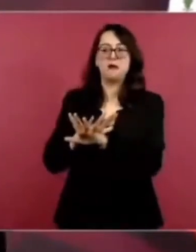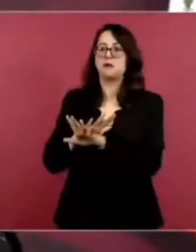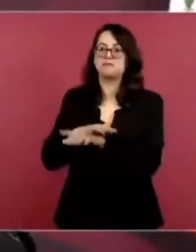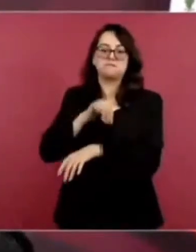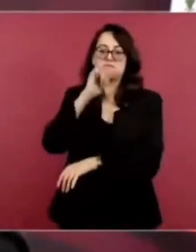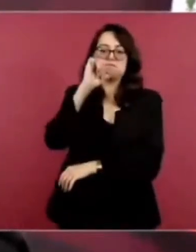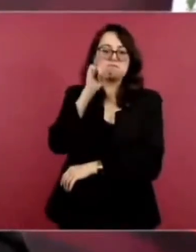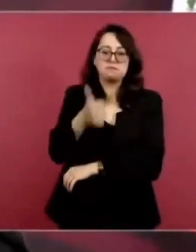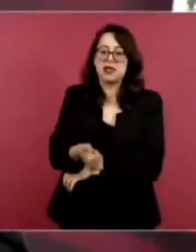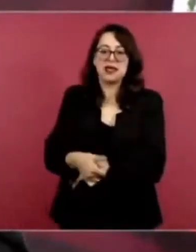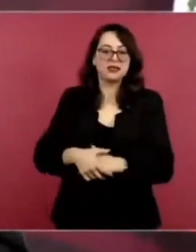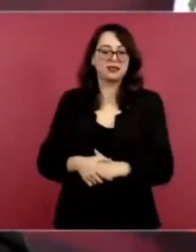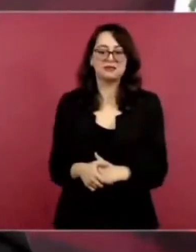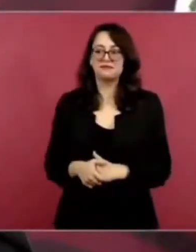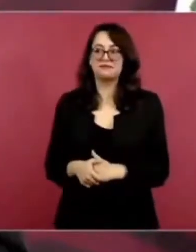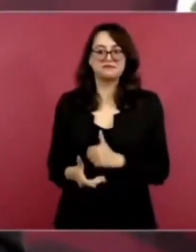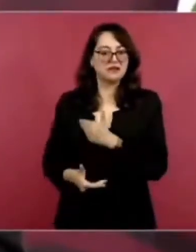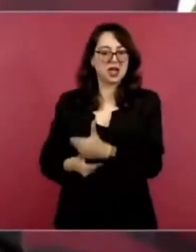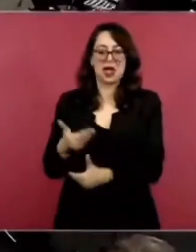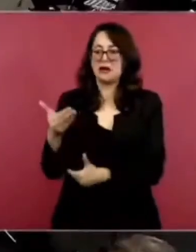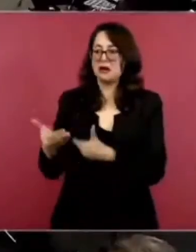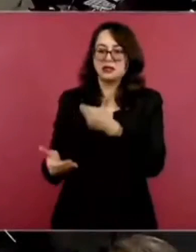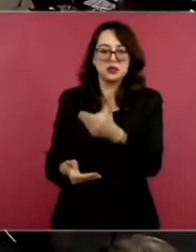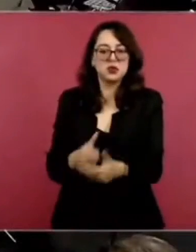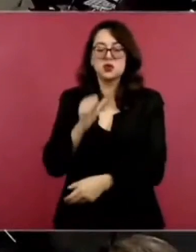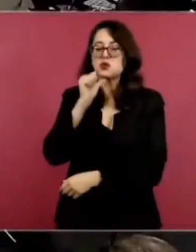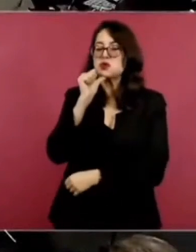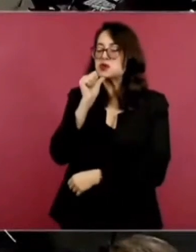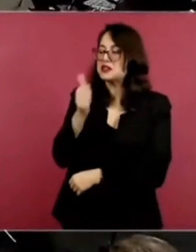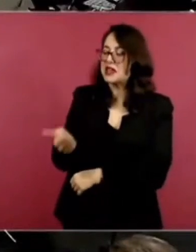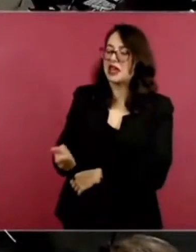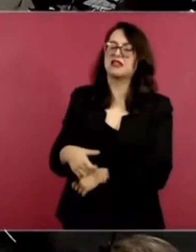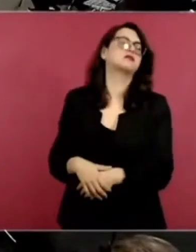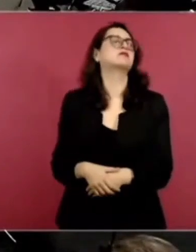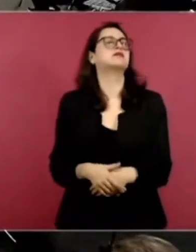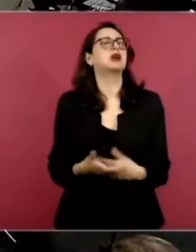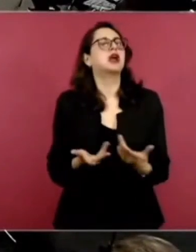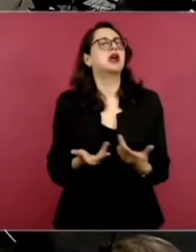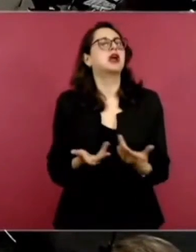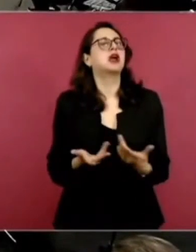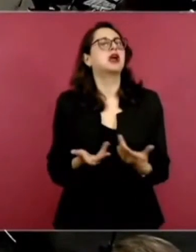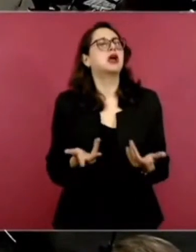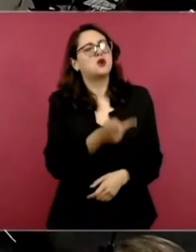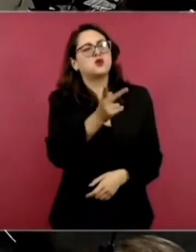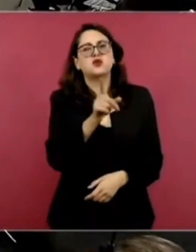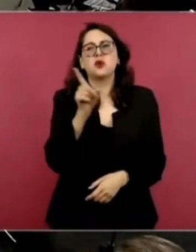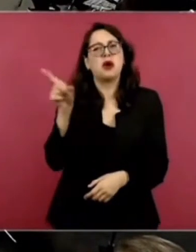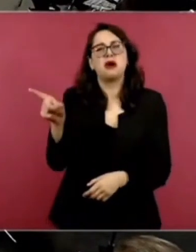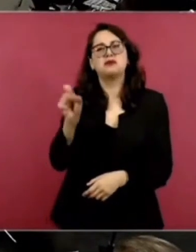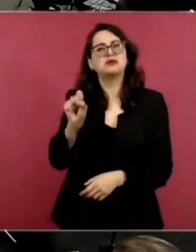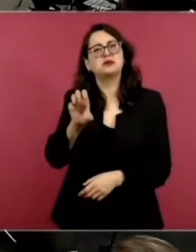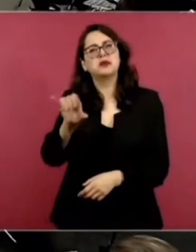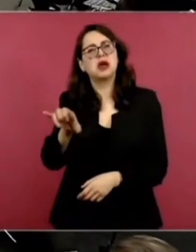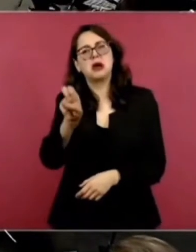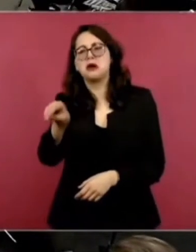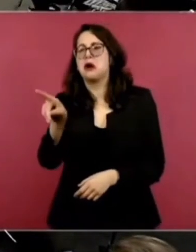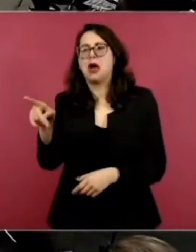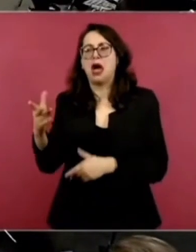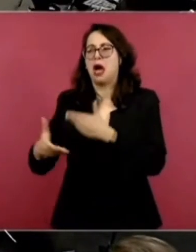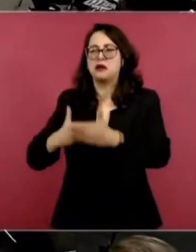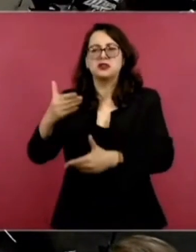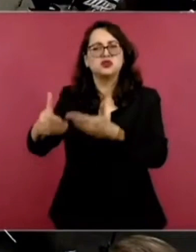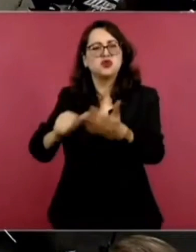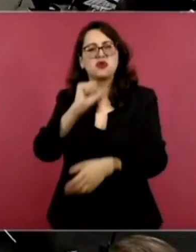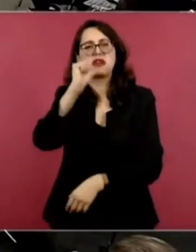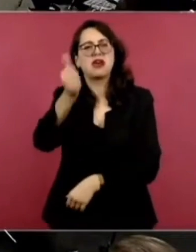cabo una reforma. ¿Y por qué no se avanzó, Nosotros presidente? también quisimos,